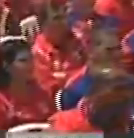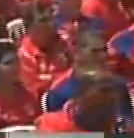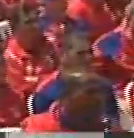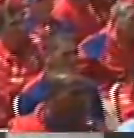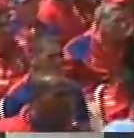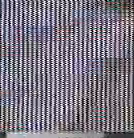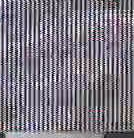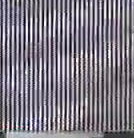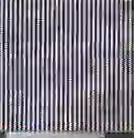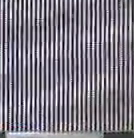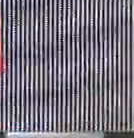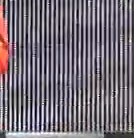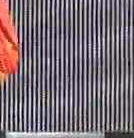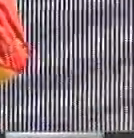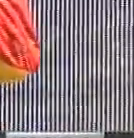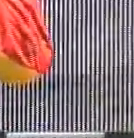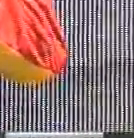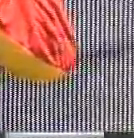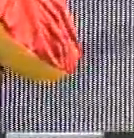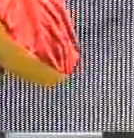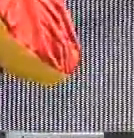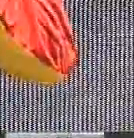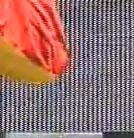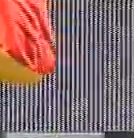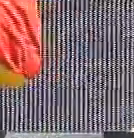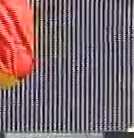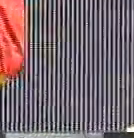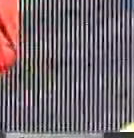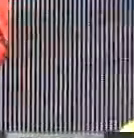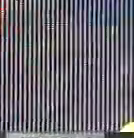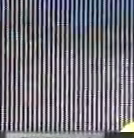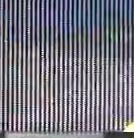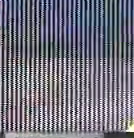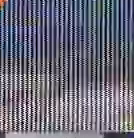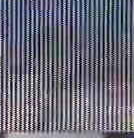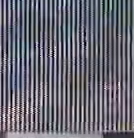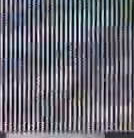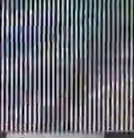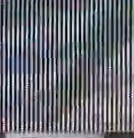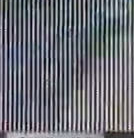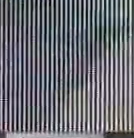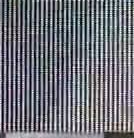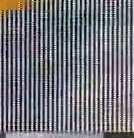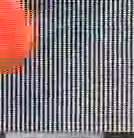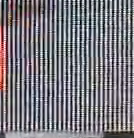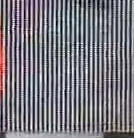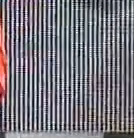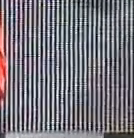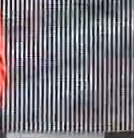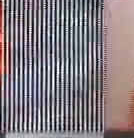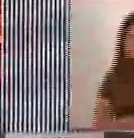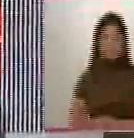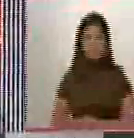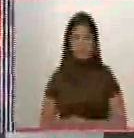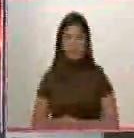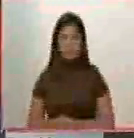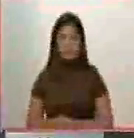Bueno, le damos la bienvenida a todo el Movimiento Nacional de Recreadores y Recreadoras de todo el